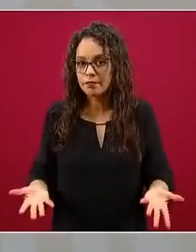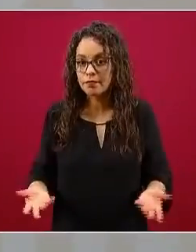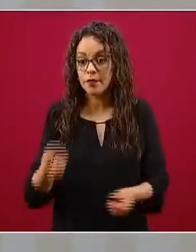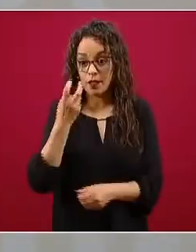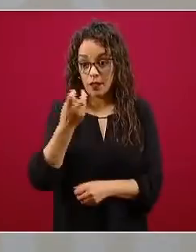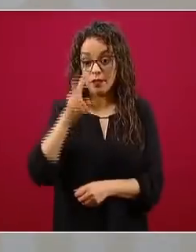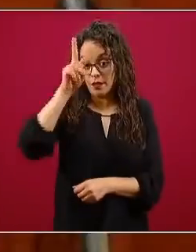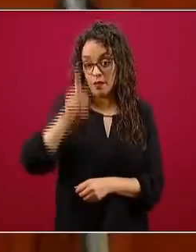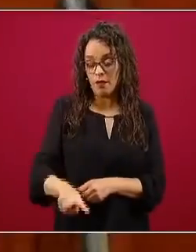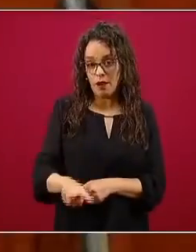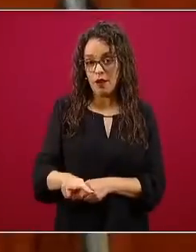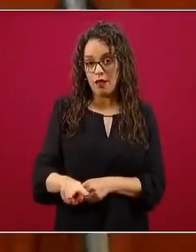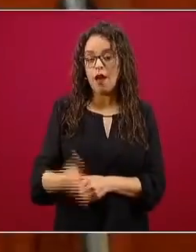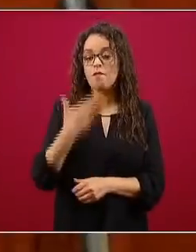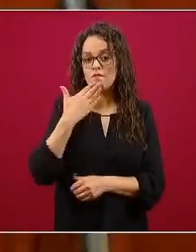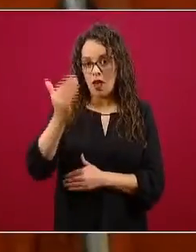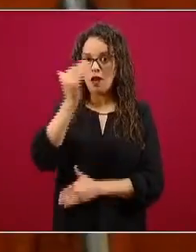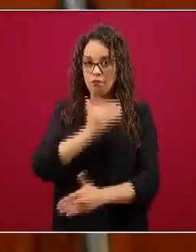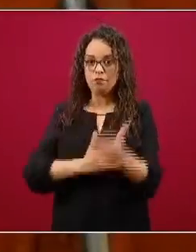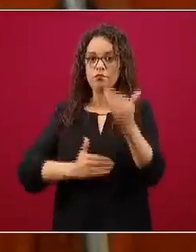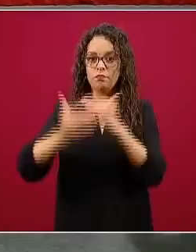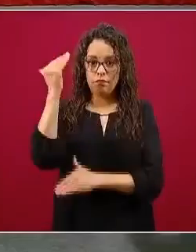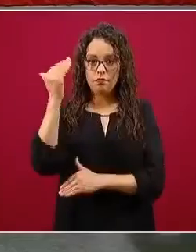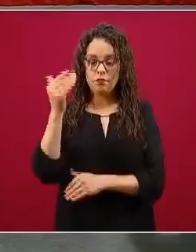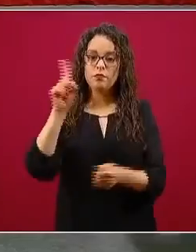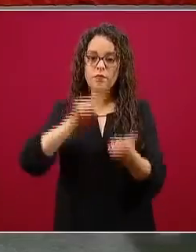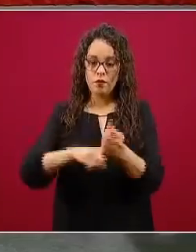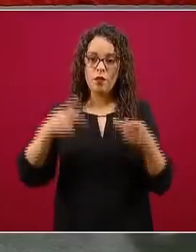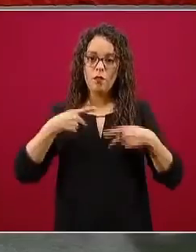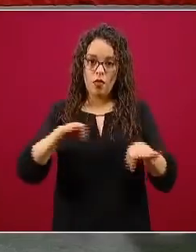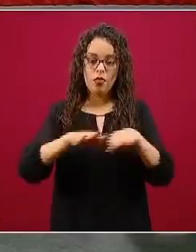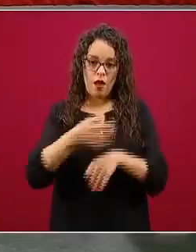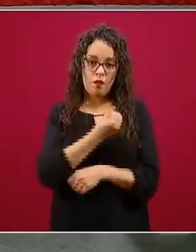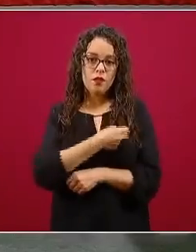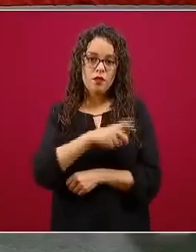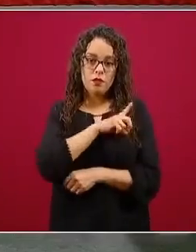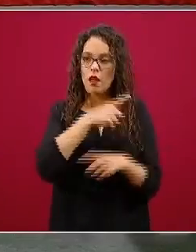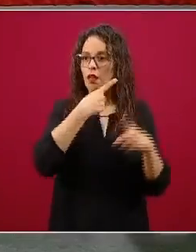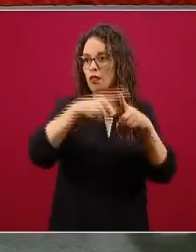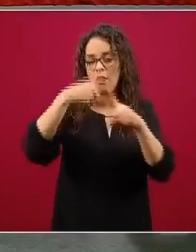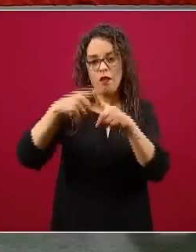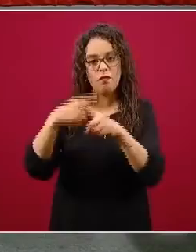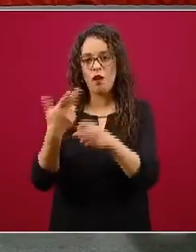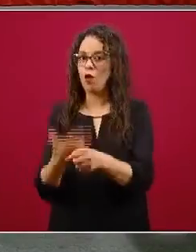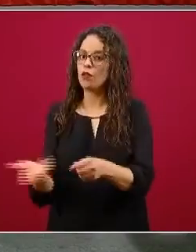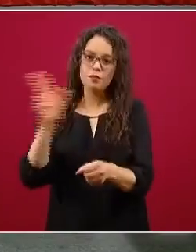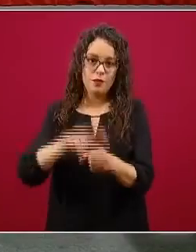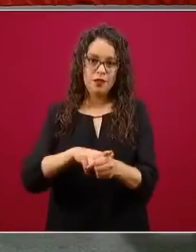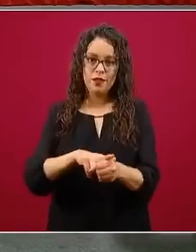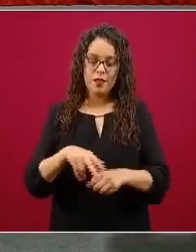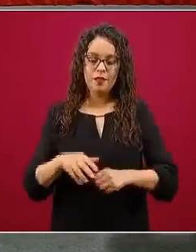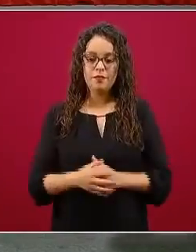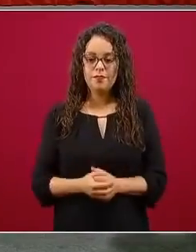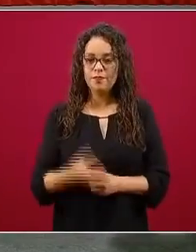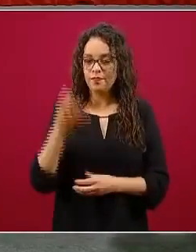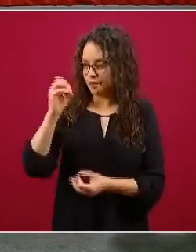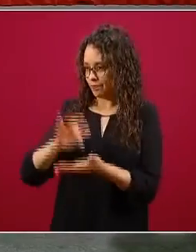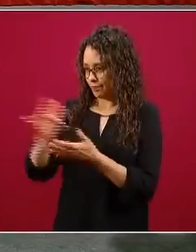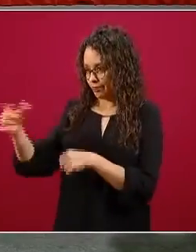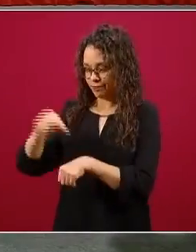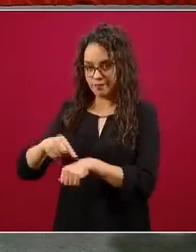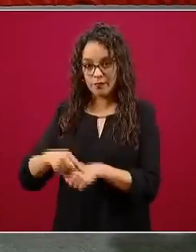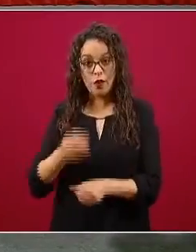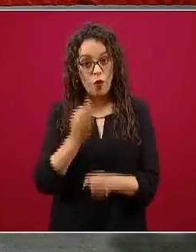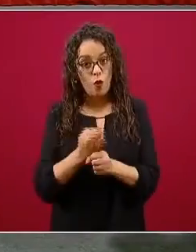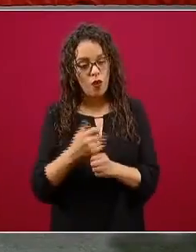el sector salud en todos los hospitales. Gracias, doctor Borja. Aquí aprovecho para recordarles, a propósito del tema